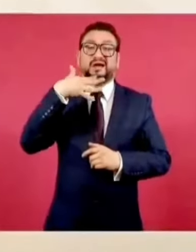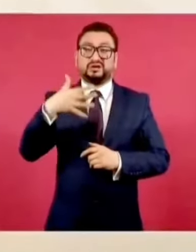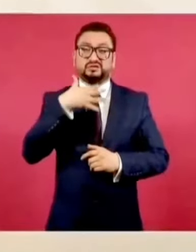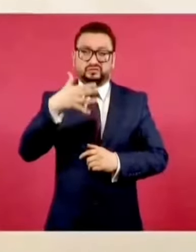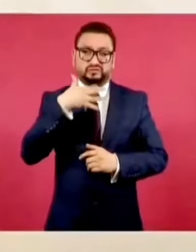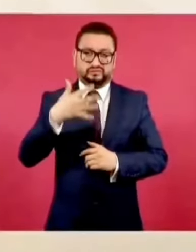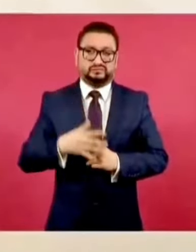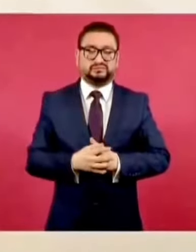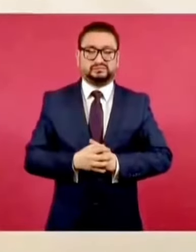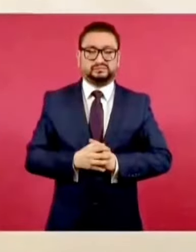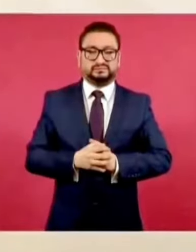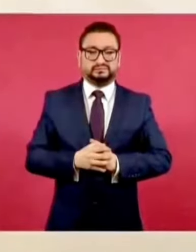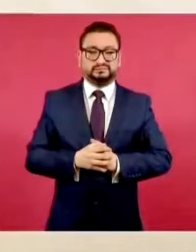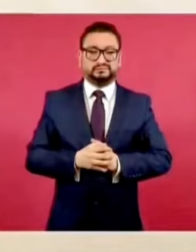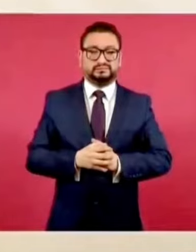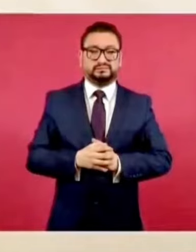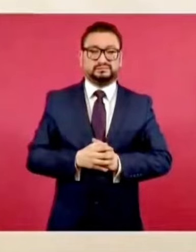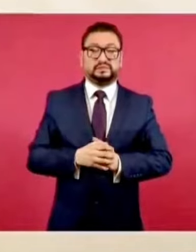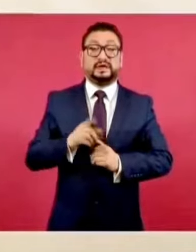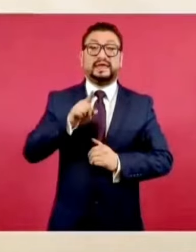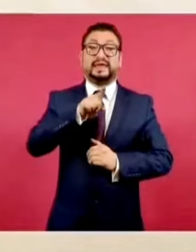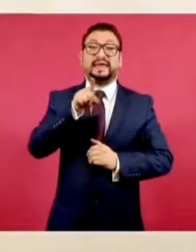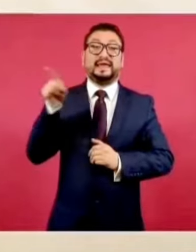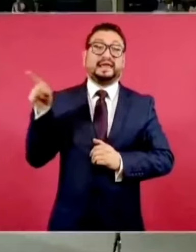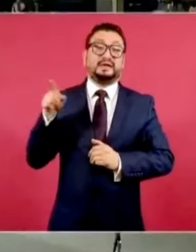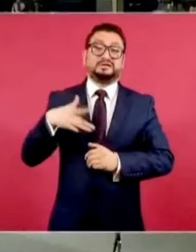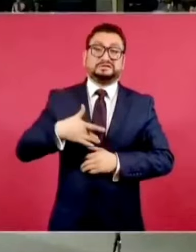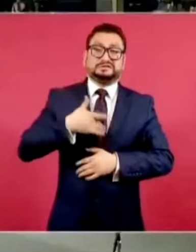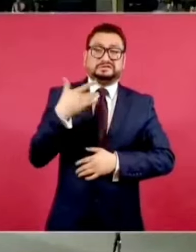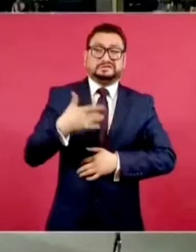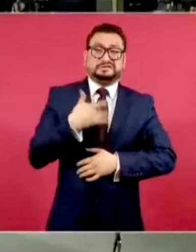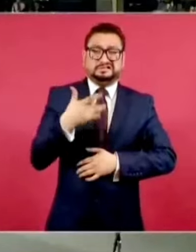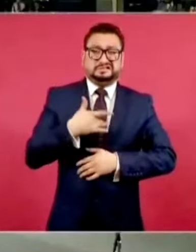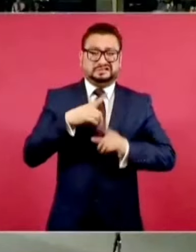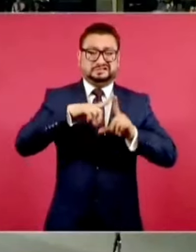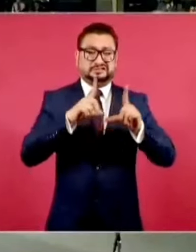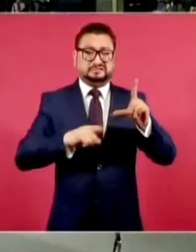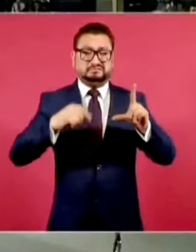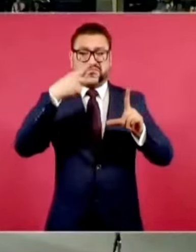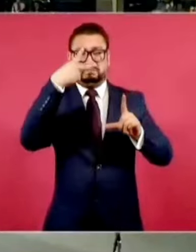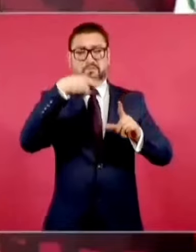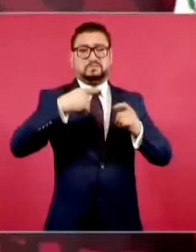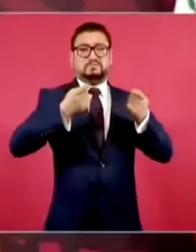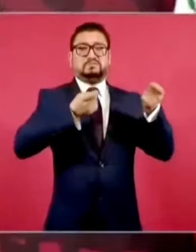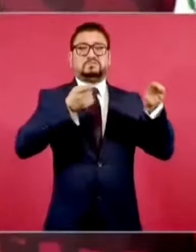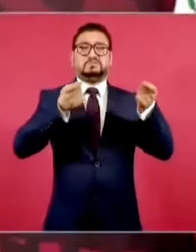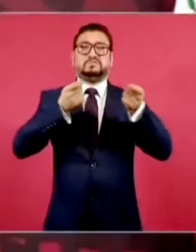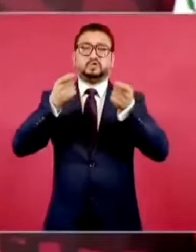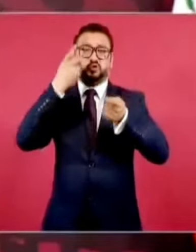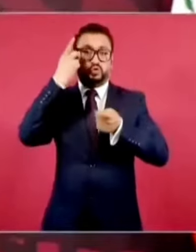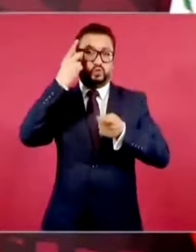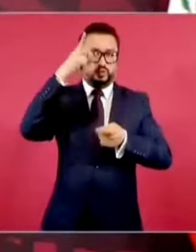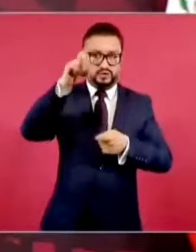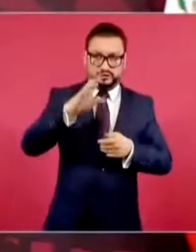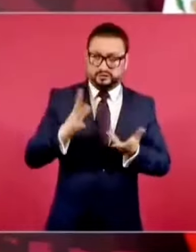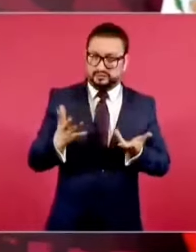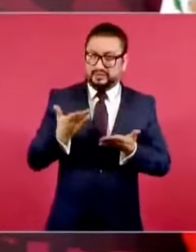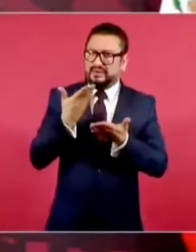corruptos a los que se sentían dueños de México como eso ya cambió